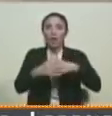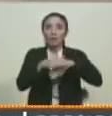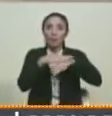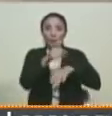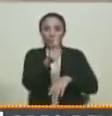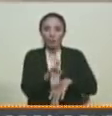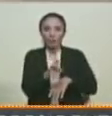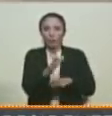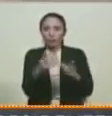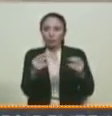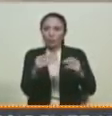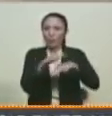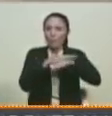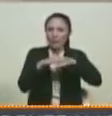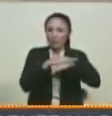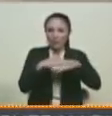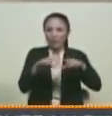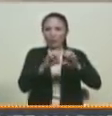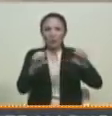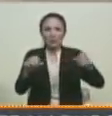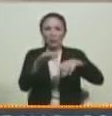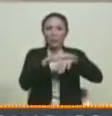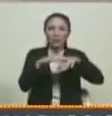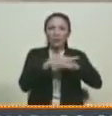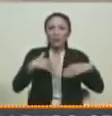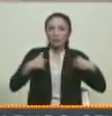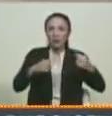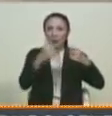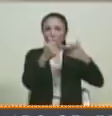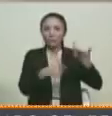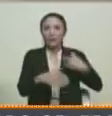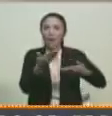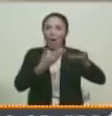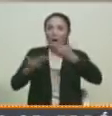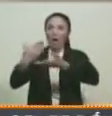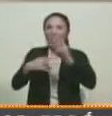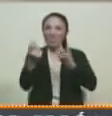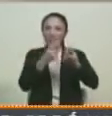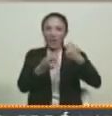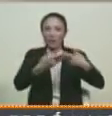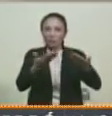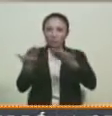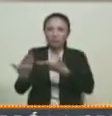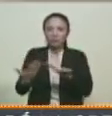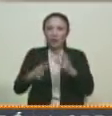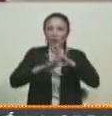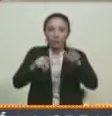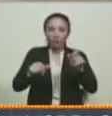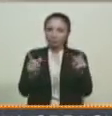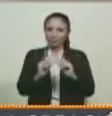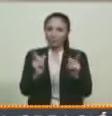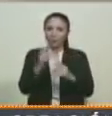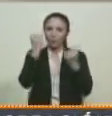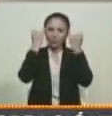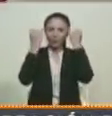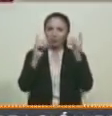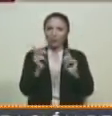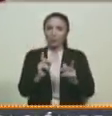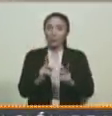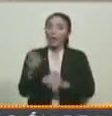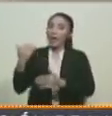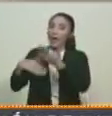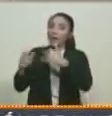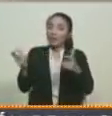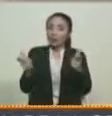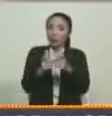ha sido, ni nunca será. No es nuestro concepto. Pero yo sí les puedo decir, como les dije en las reuniones en privado